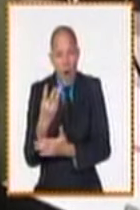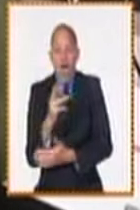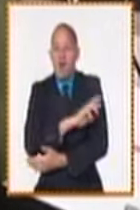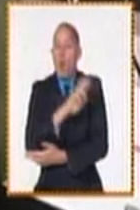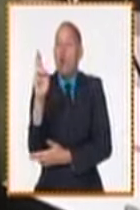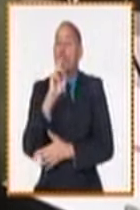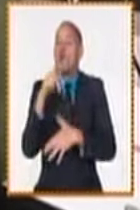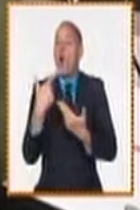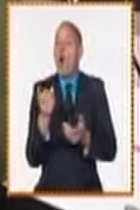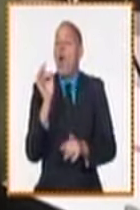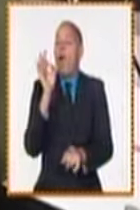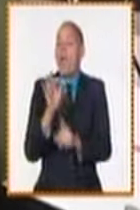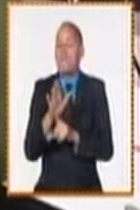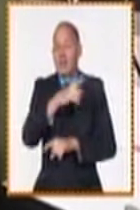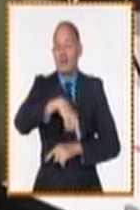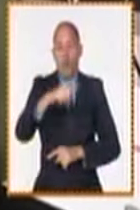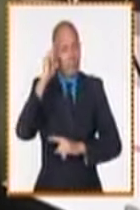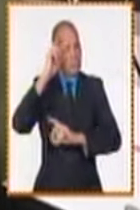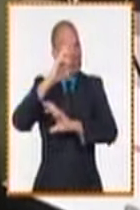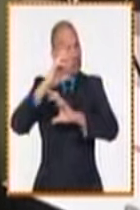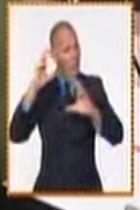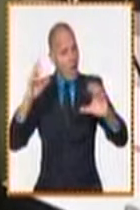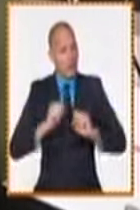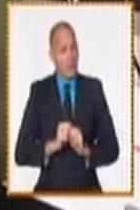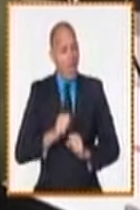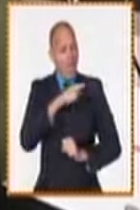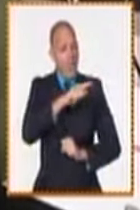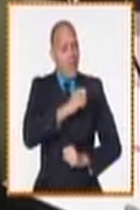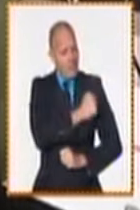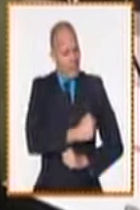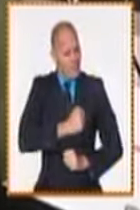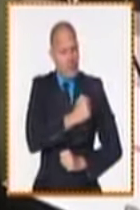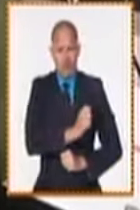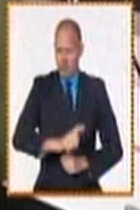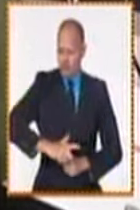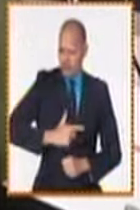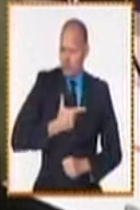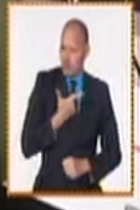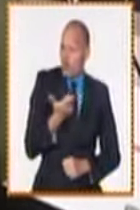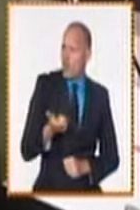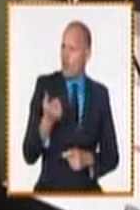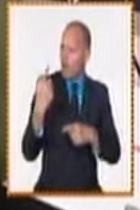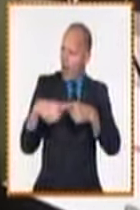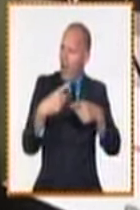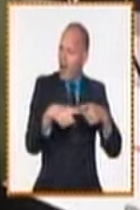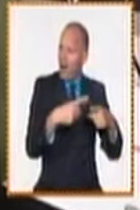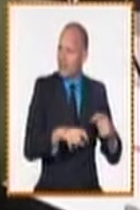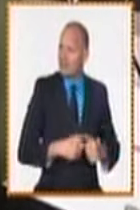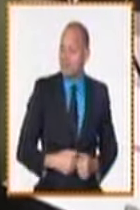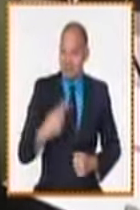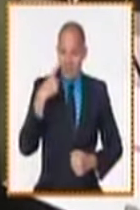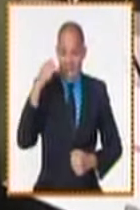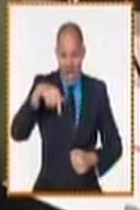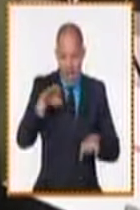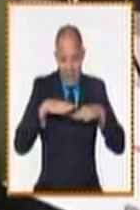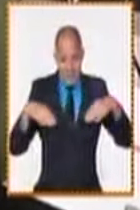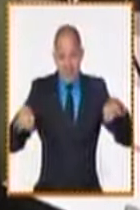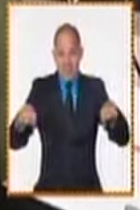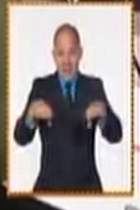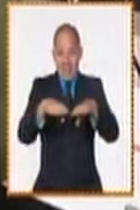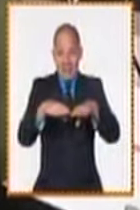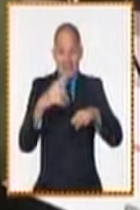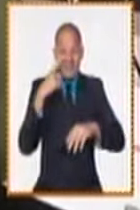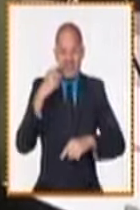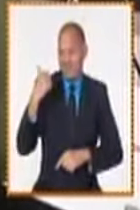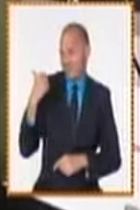grandes en el ámbito intelectual, en el amor por la cultura. Qué bueno que nosotros podamos hacer esta mesa y tener aquí el balcón donde